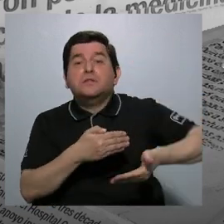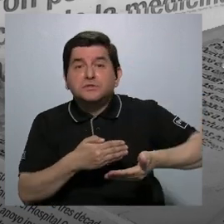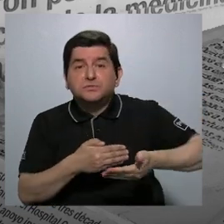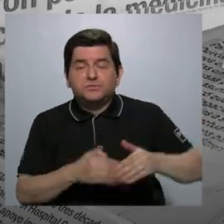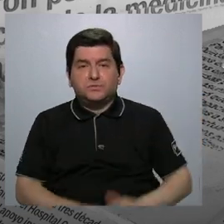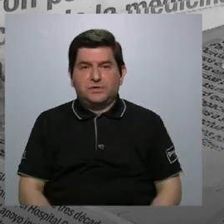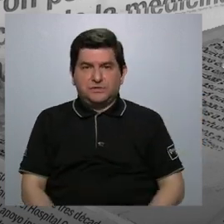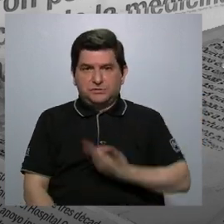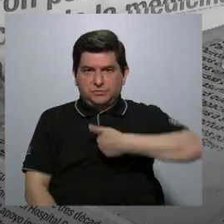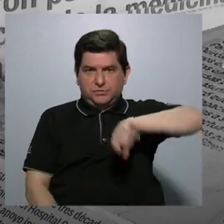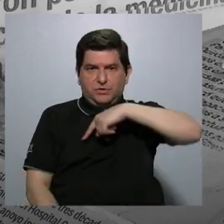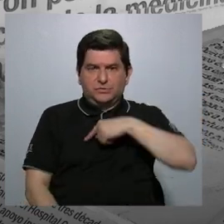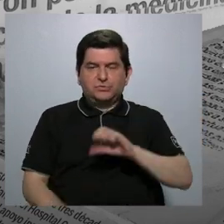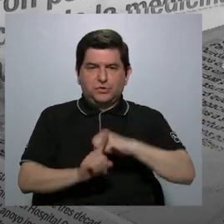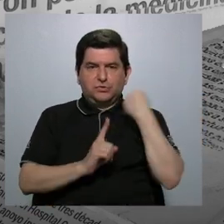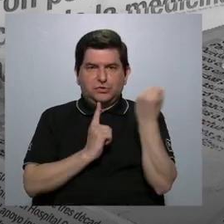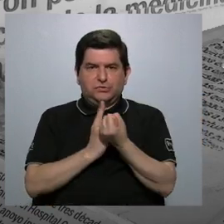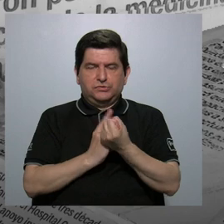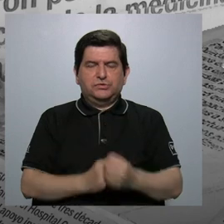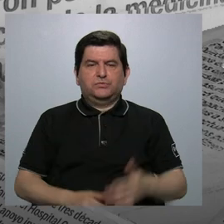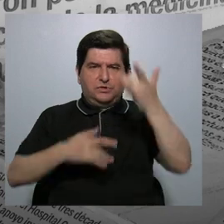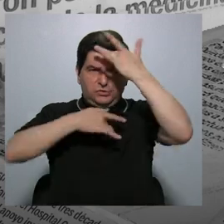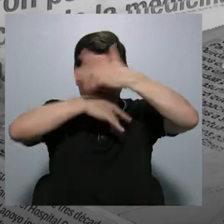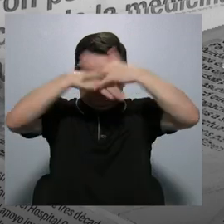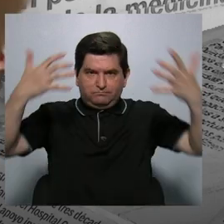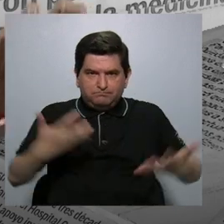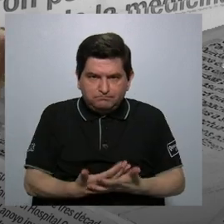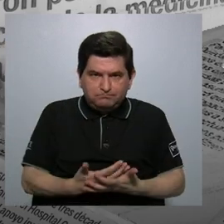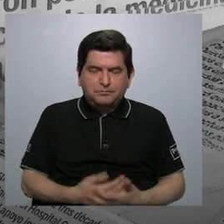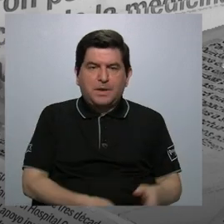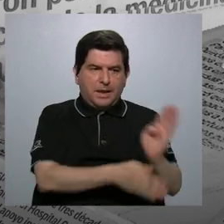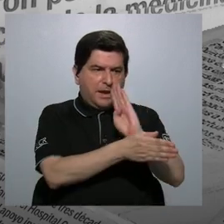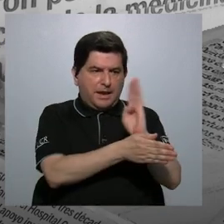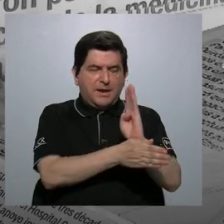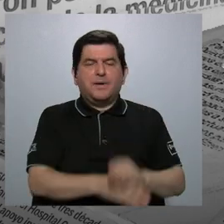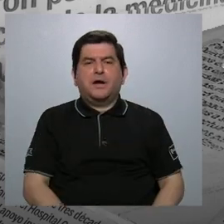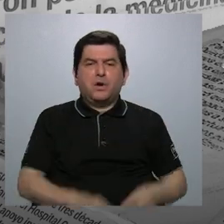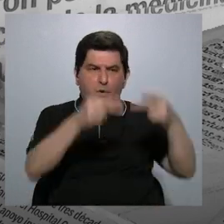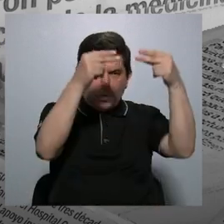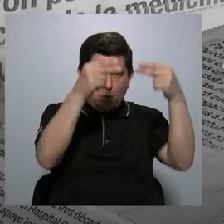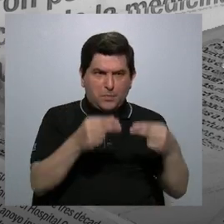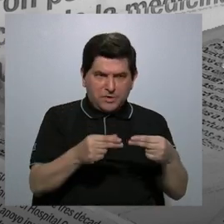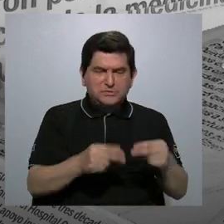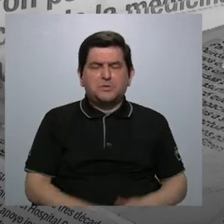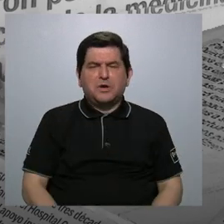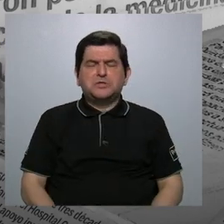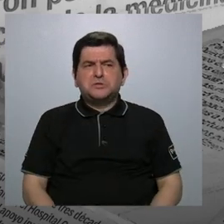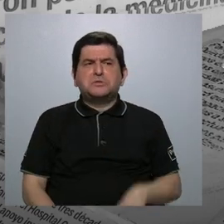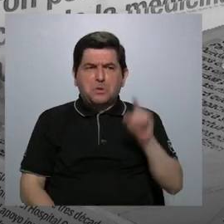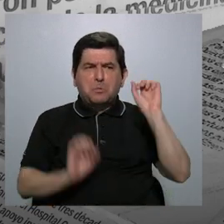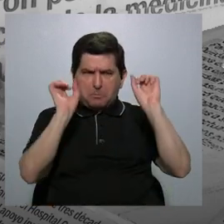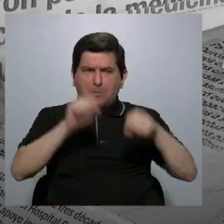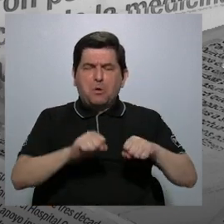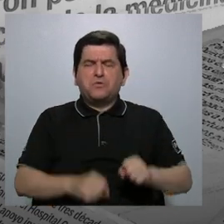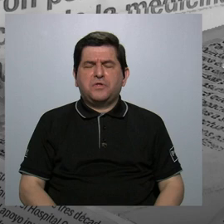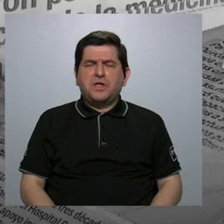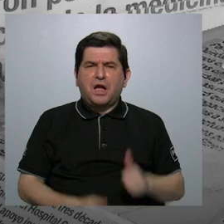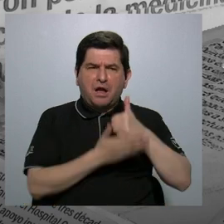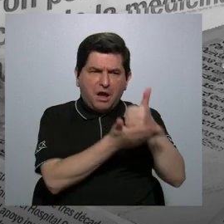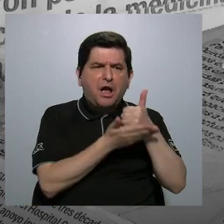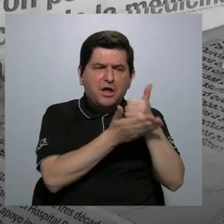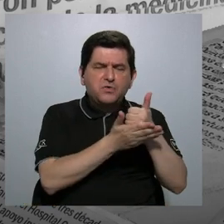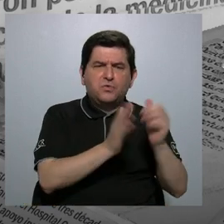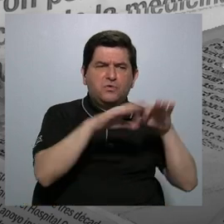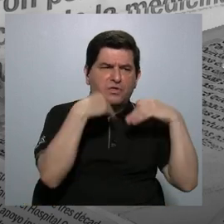Cuando tenemos el evento de la pandemia, el banco tenía un presupuesto bastante más holgado para el manejo de los bonos familiares